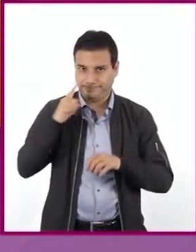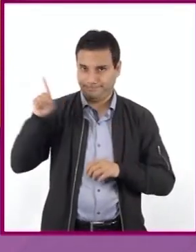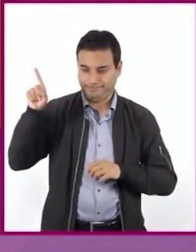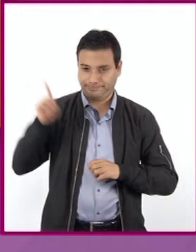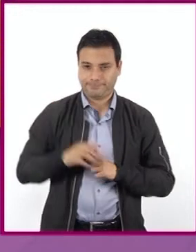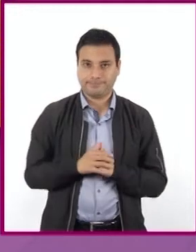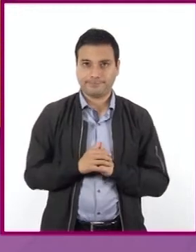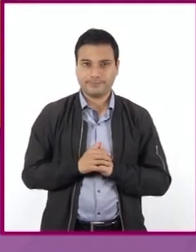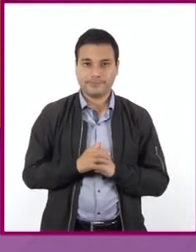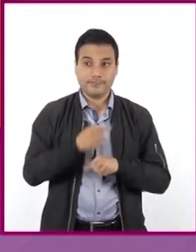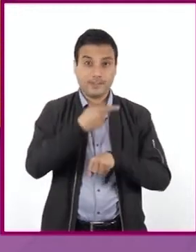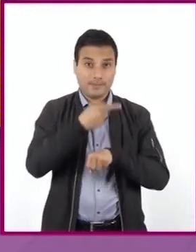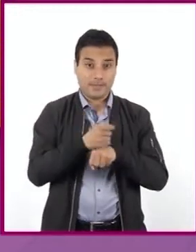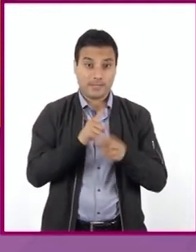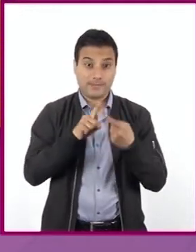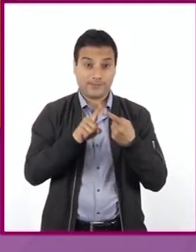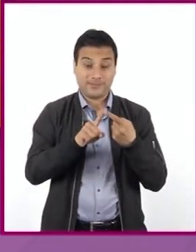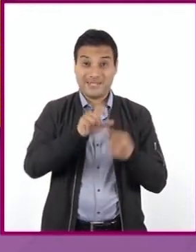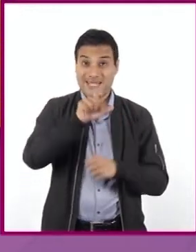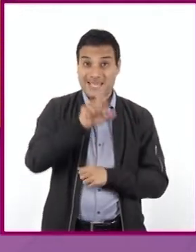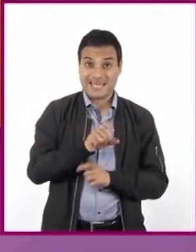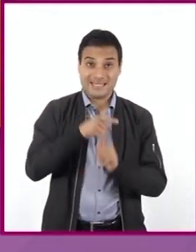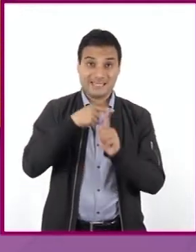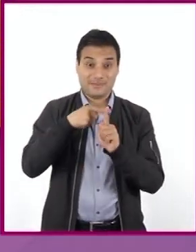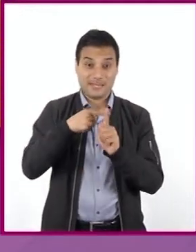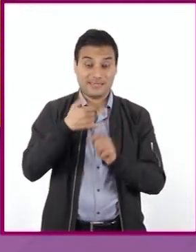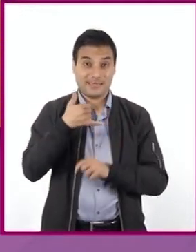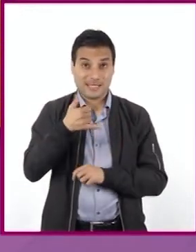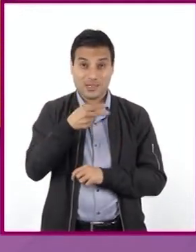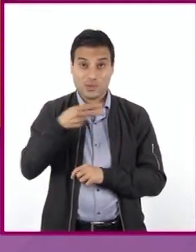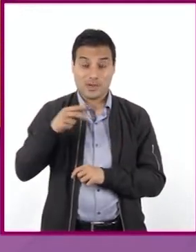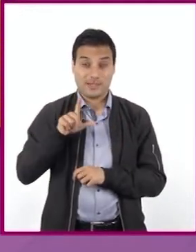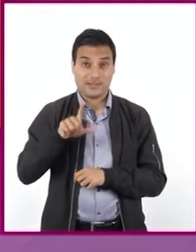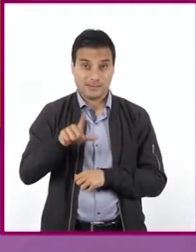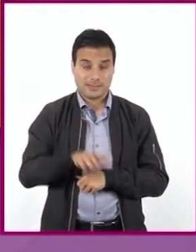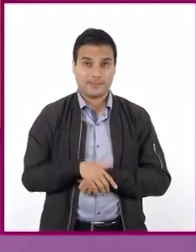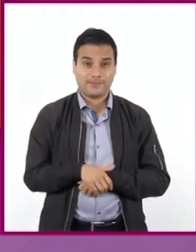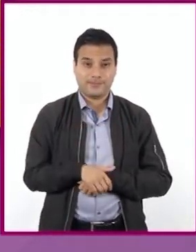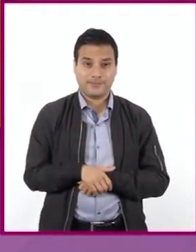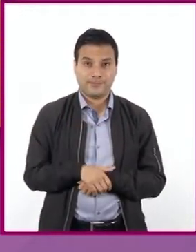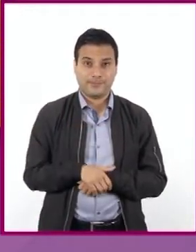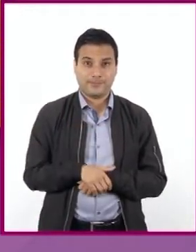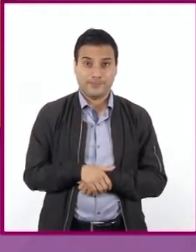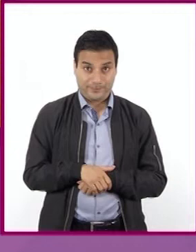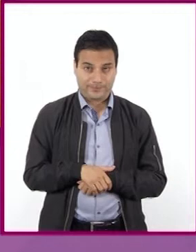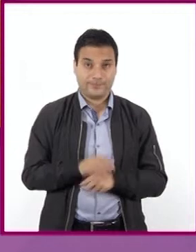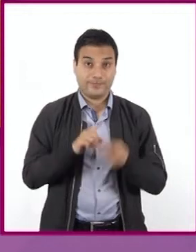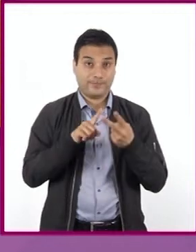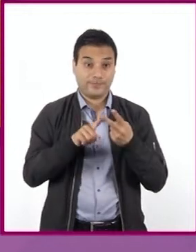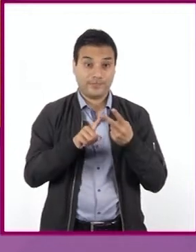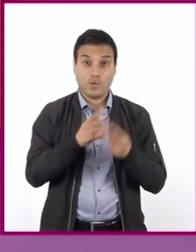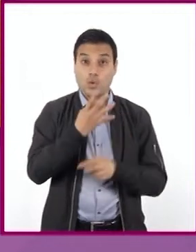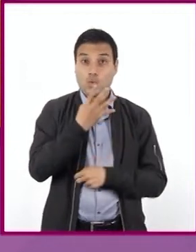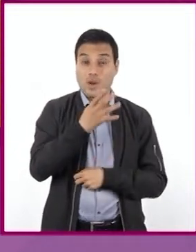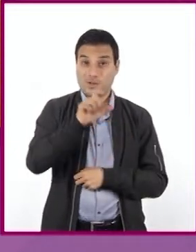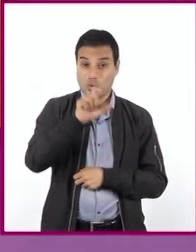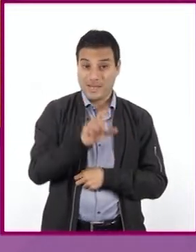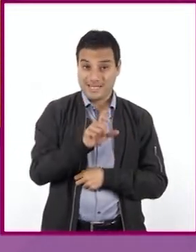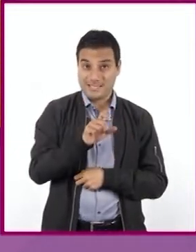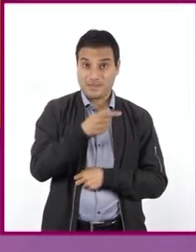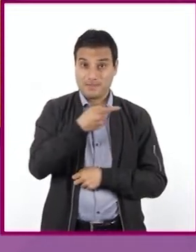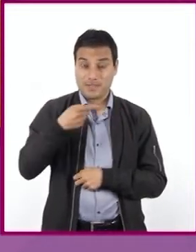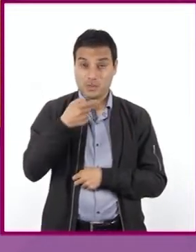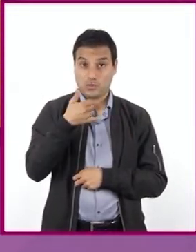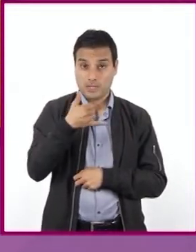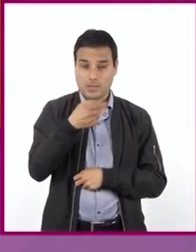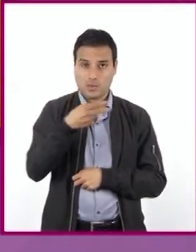La primera ecuación, x más y igual a 17. Y la segunda ecuación, 4x menos